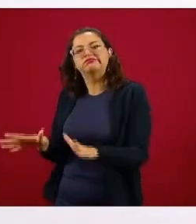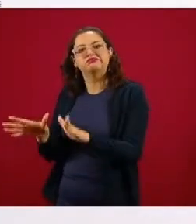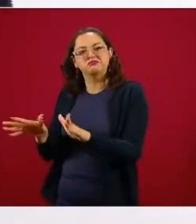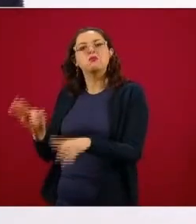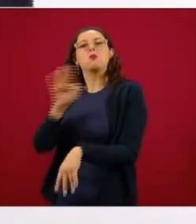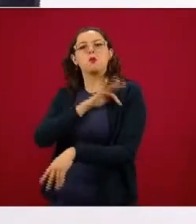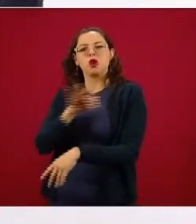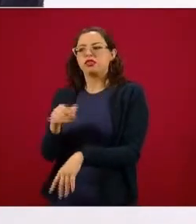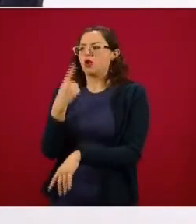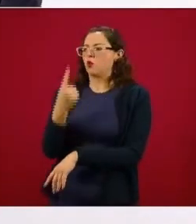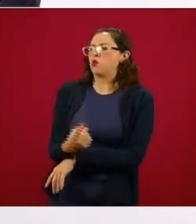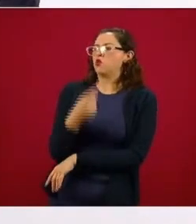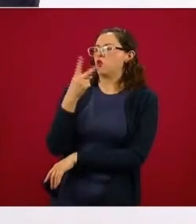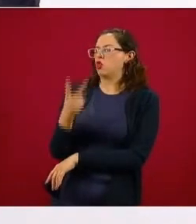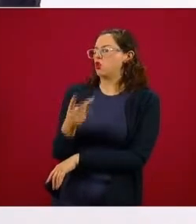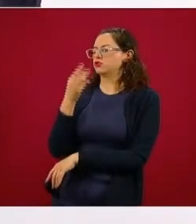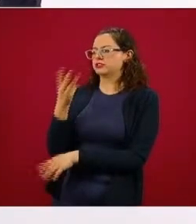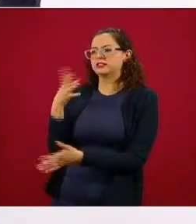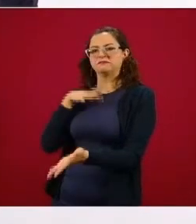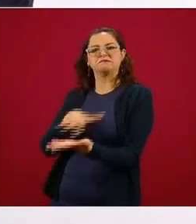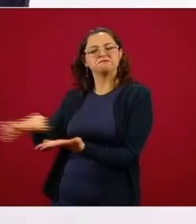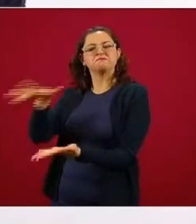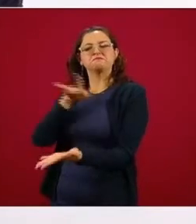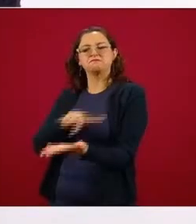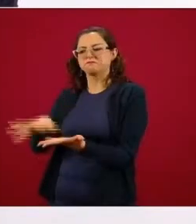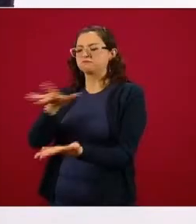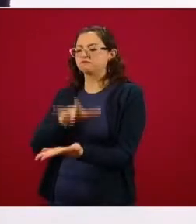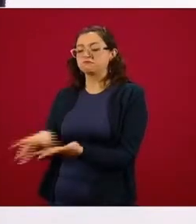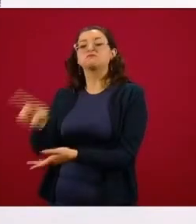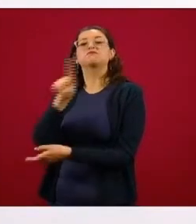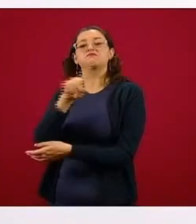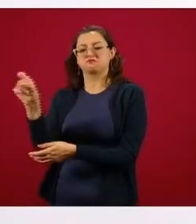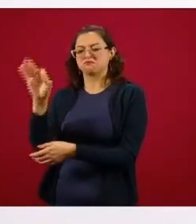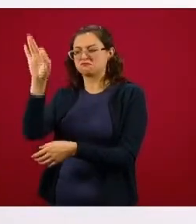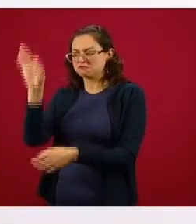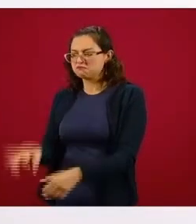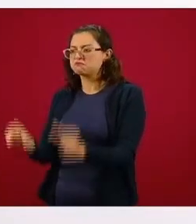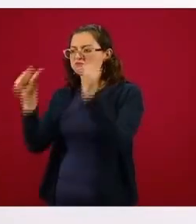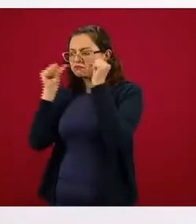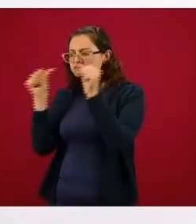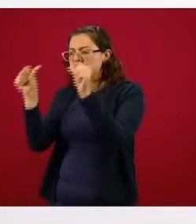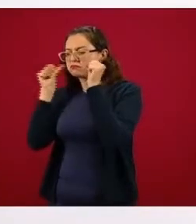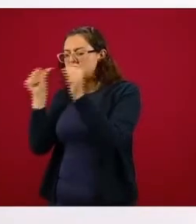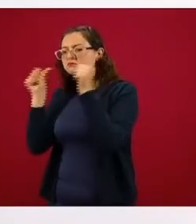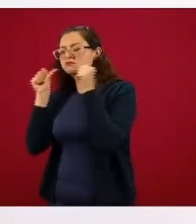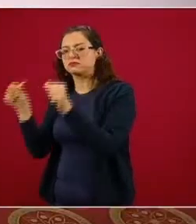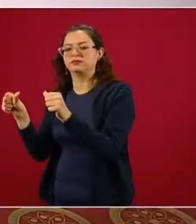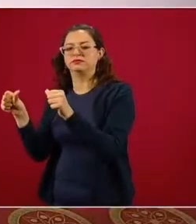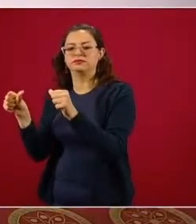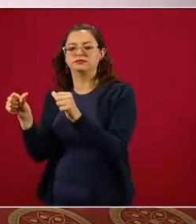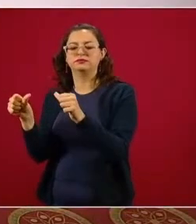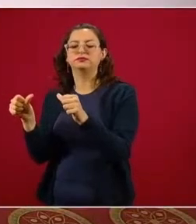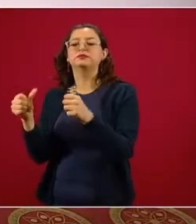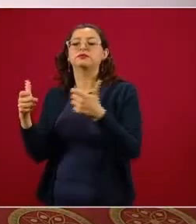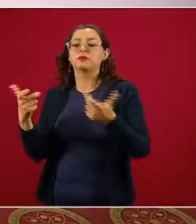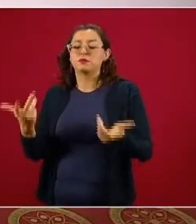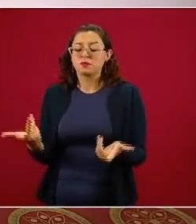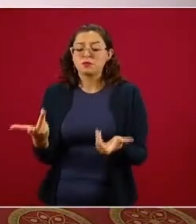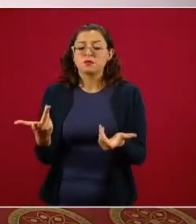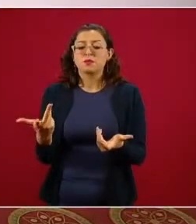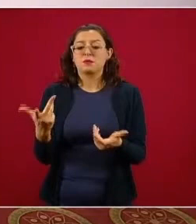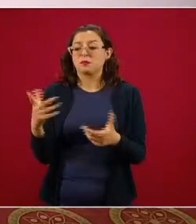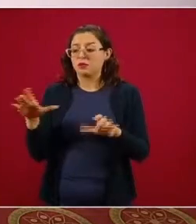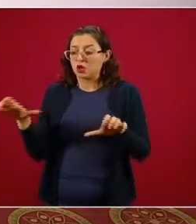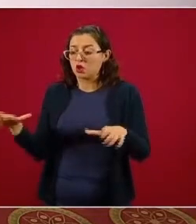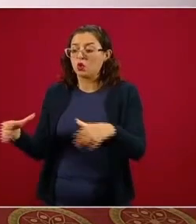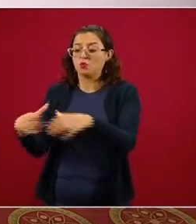de un apoyo y se atiende a casi el 100% de las familias, en particular